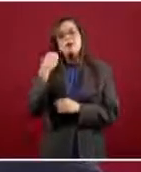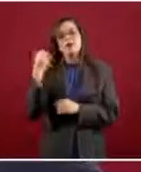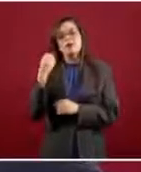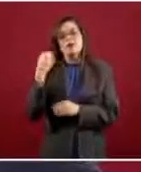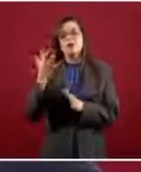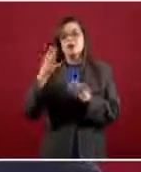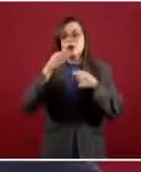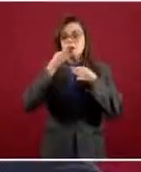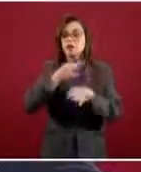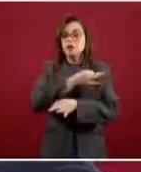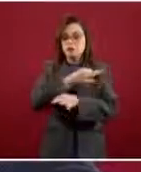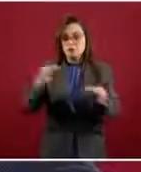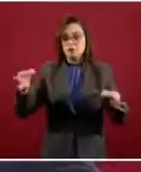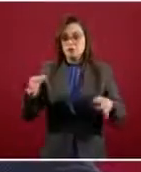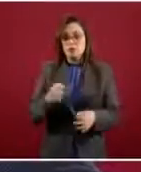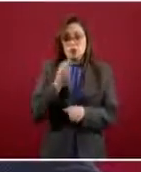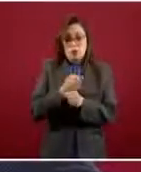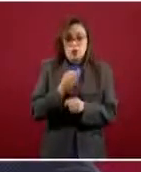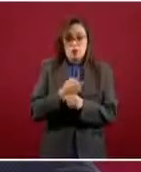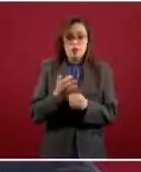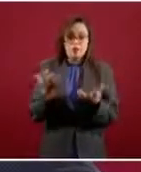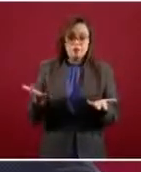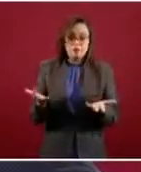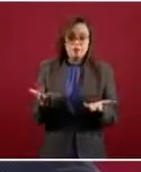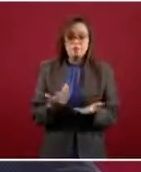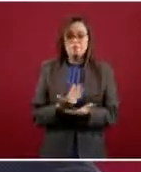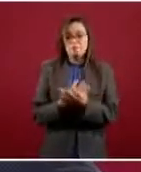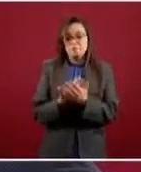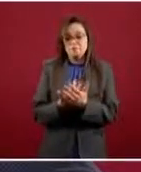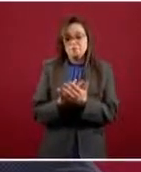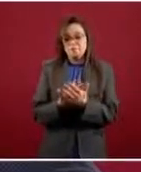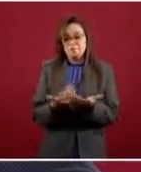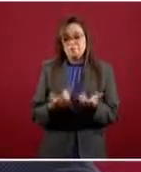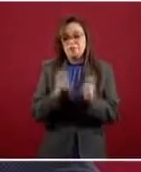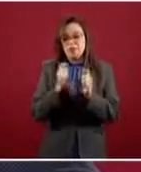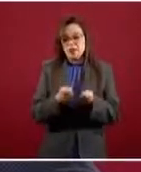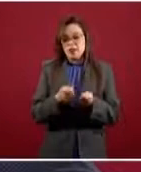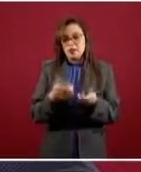queda, digamos, lo que tenemos en la convocatoria son